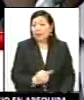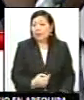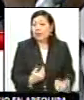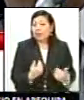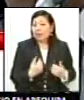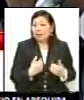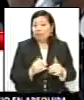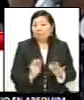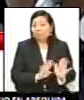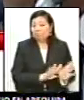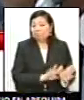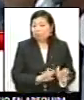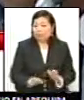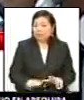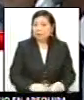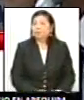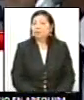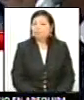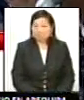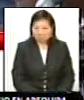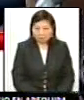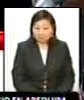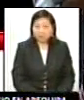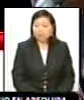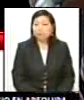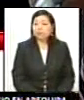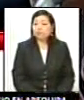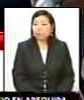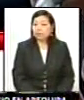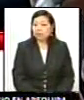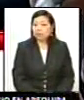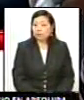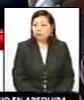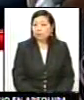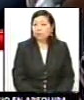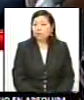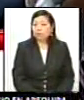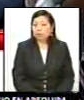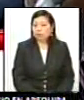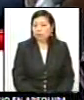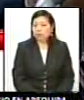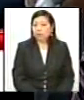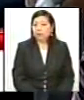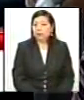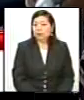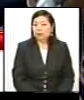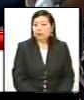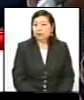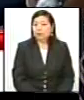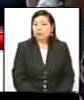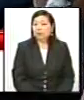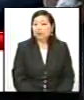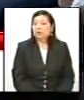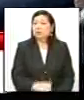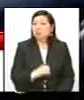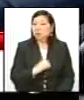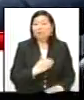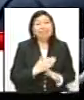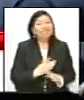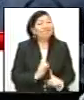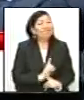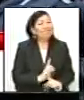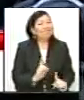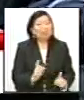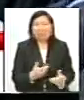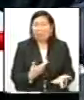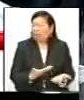debería desestimarse. Gracias, congresista. Tiene usted la palabra el congresista Juan Cheput. Gracias, señor presidente. Presidente, yo también me voy a oponer a esta denuncia,